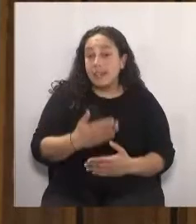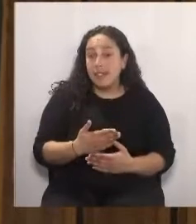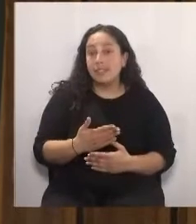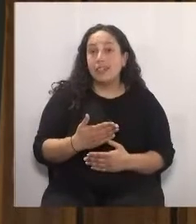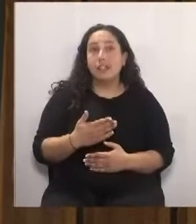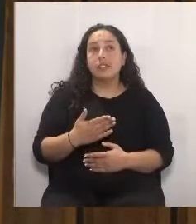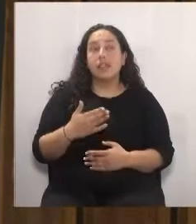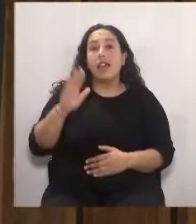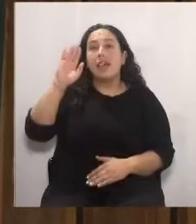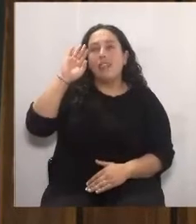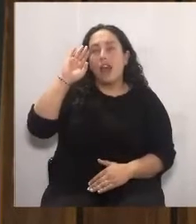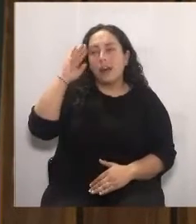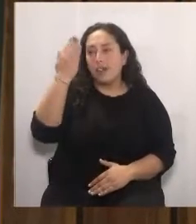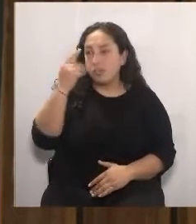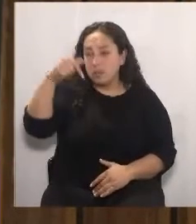se nos da.